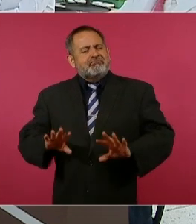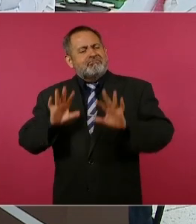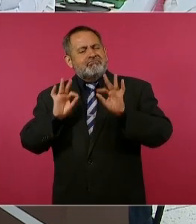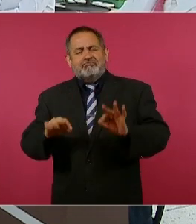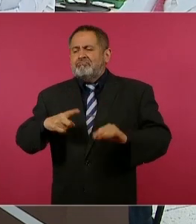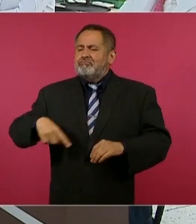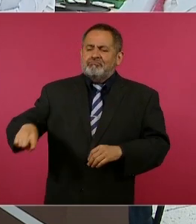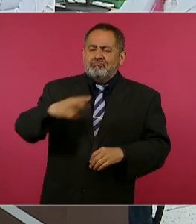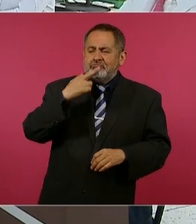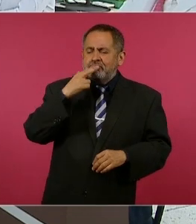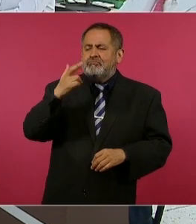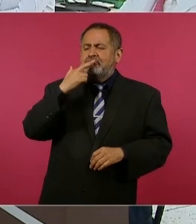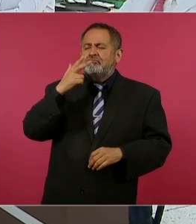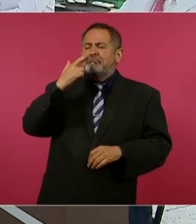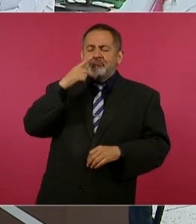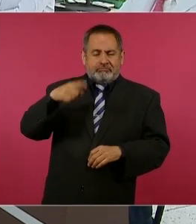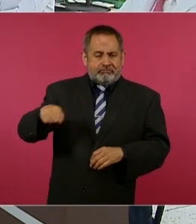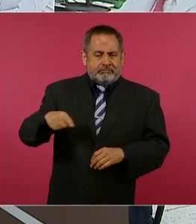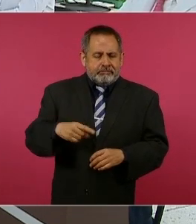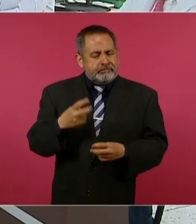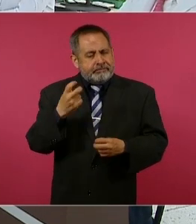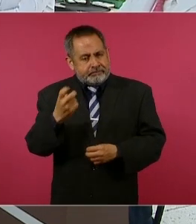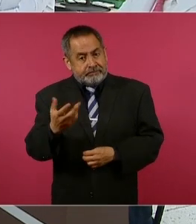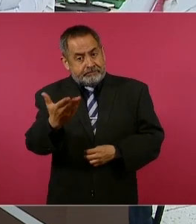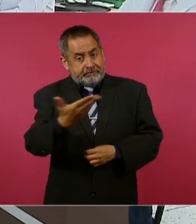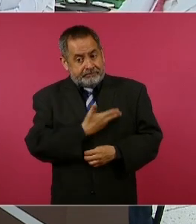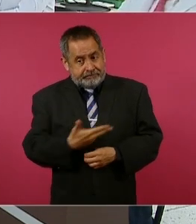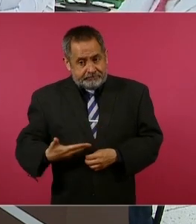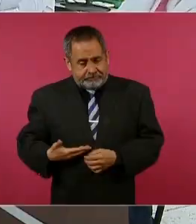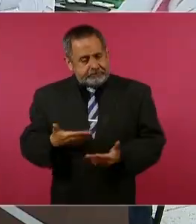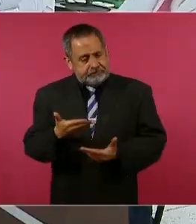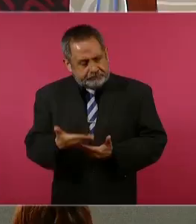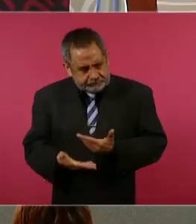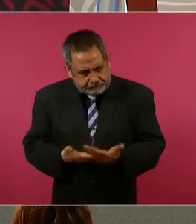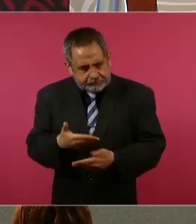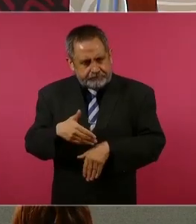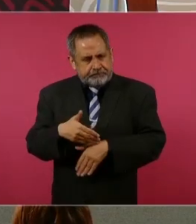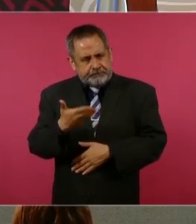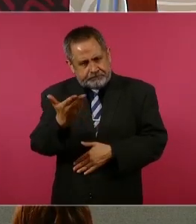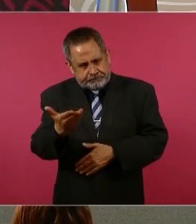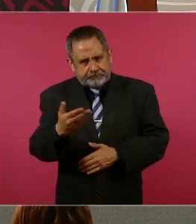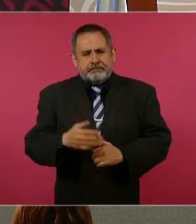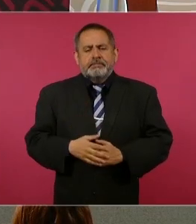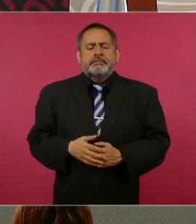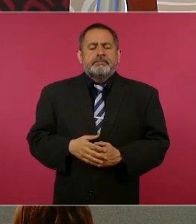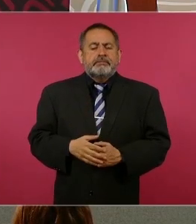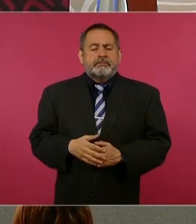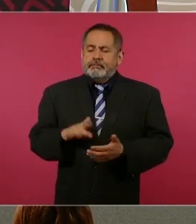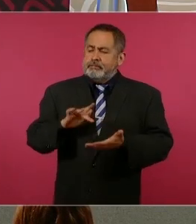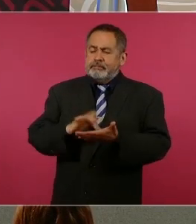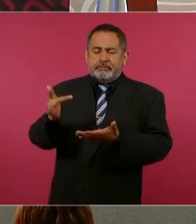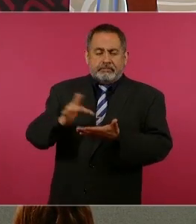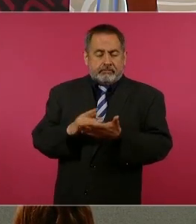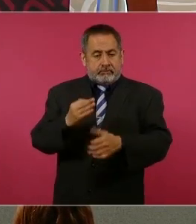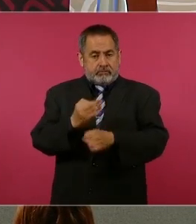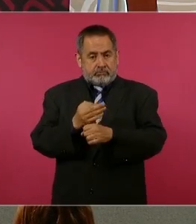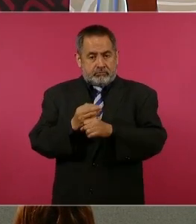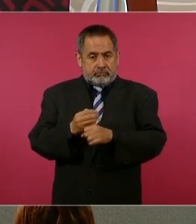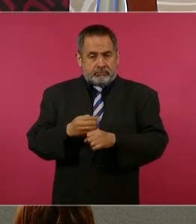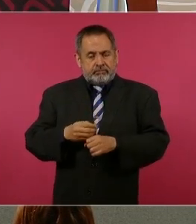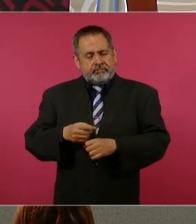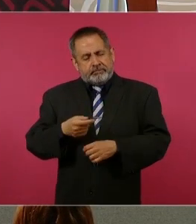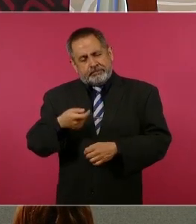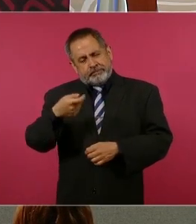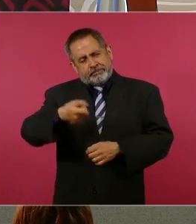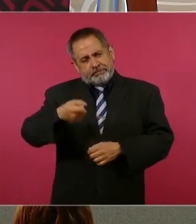de nuestra gente más necesitada. Por ello, señor presidente, quedo a sus órdenes y estamos muy agradecidos. Si nos permite, vamos a enviarle un